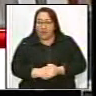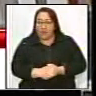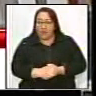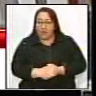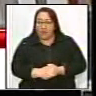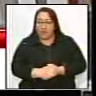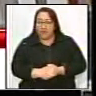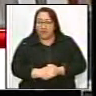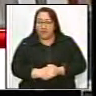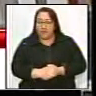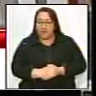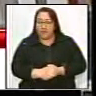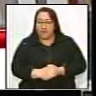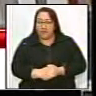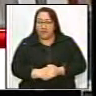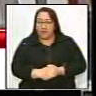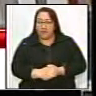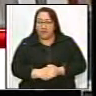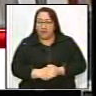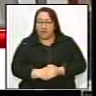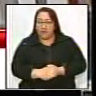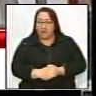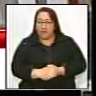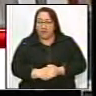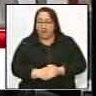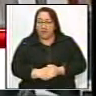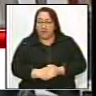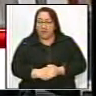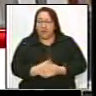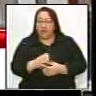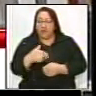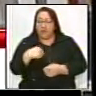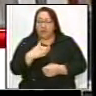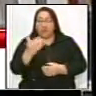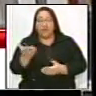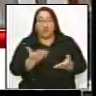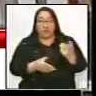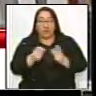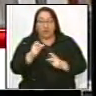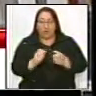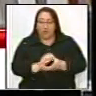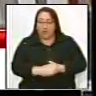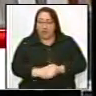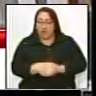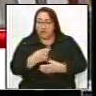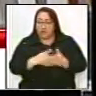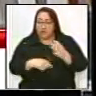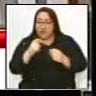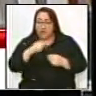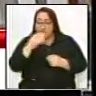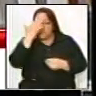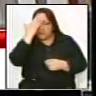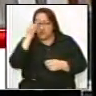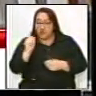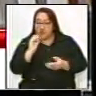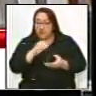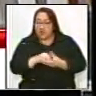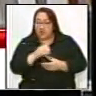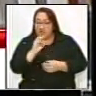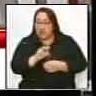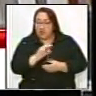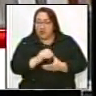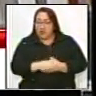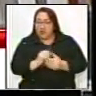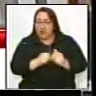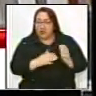en el uso del gas. Entonces hemos recibido a estos ciudadanos que necesitaban saber si estaban incluidos dentro